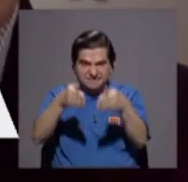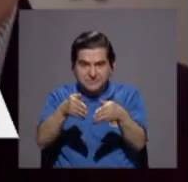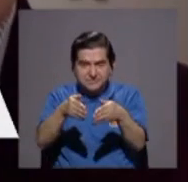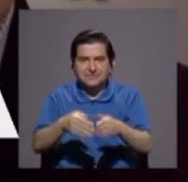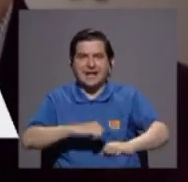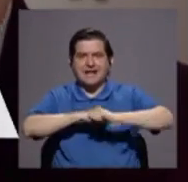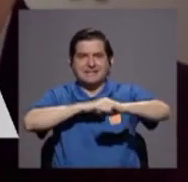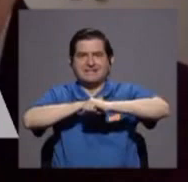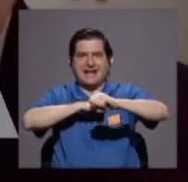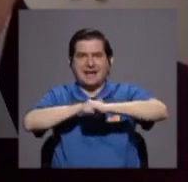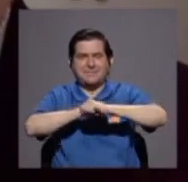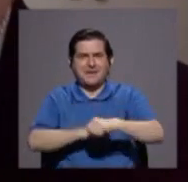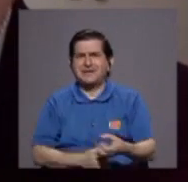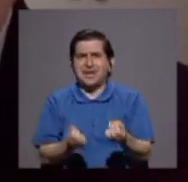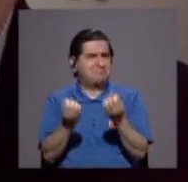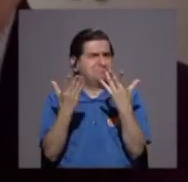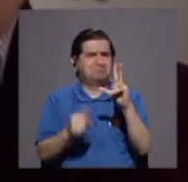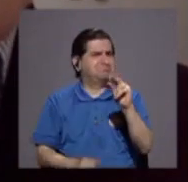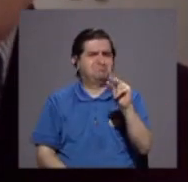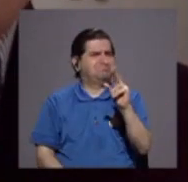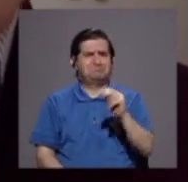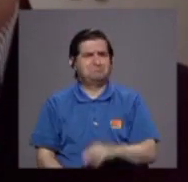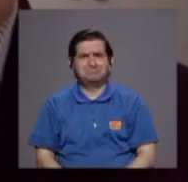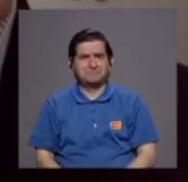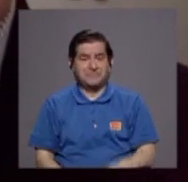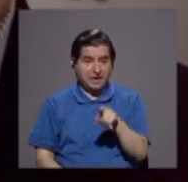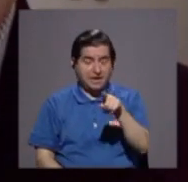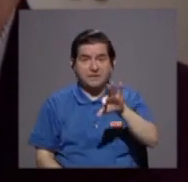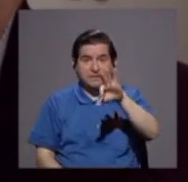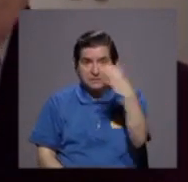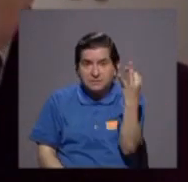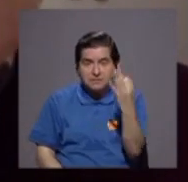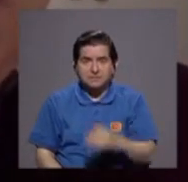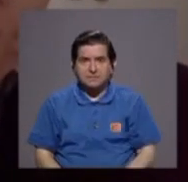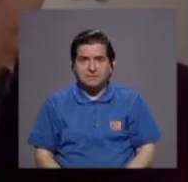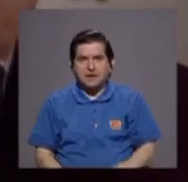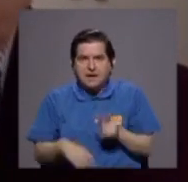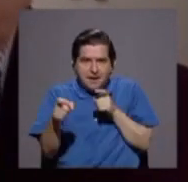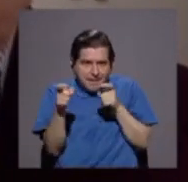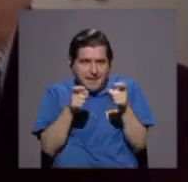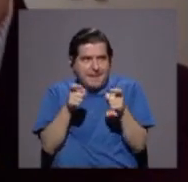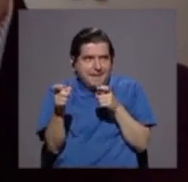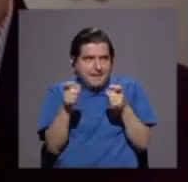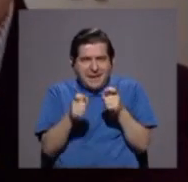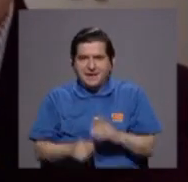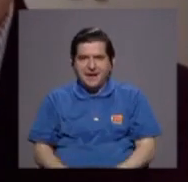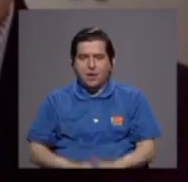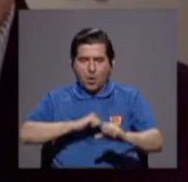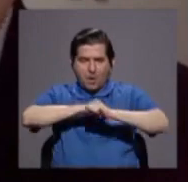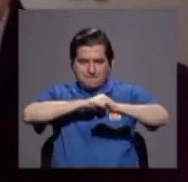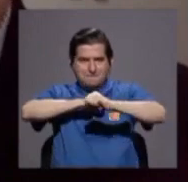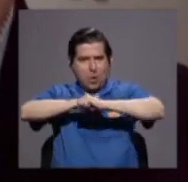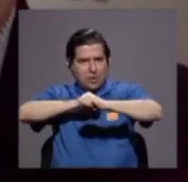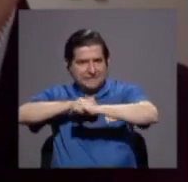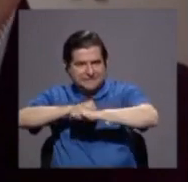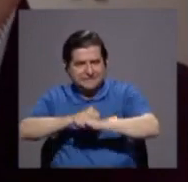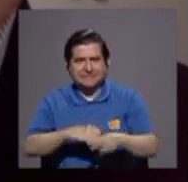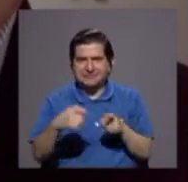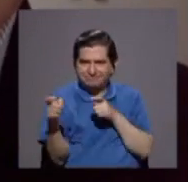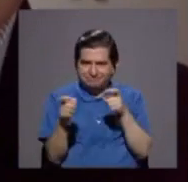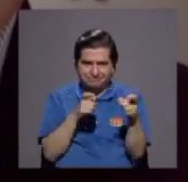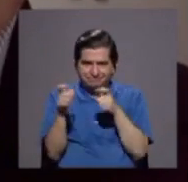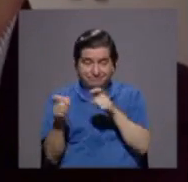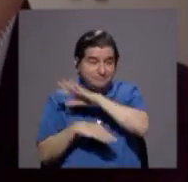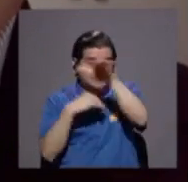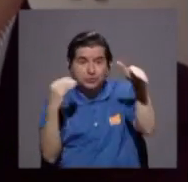de campaña no son tantos. Y en este sentido, el manejo de la publicidad, el manejo